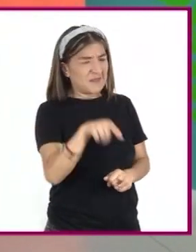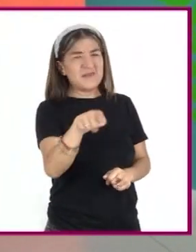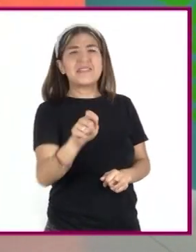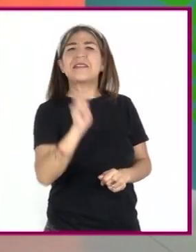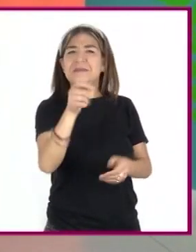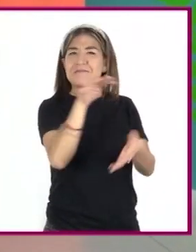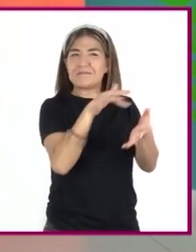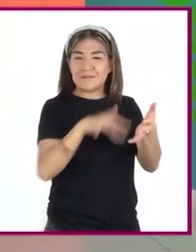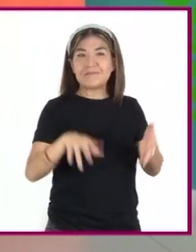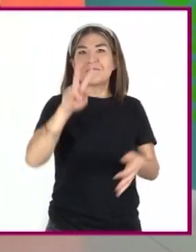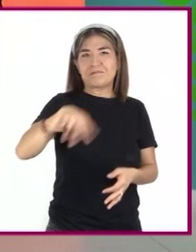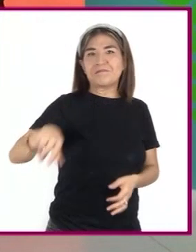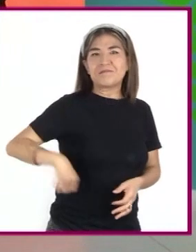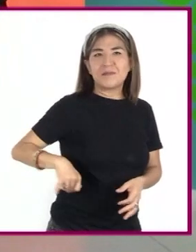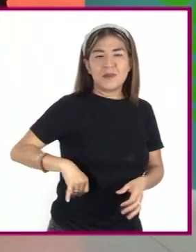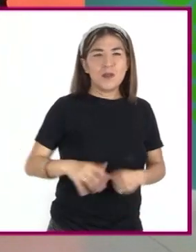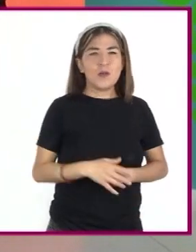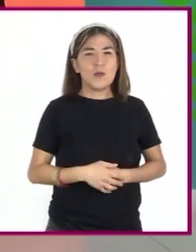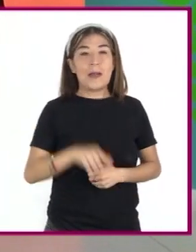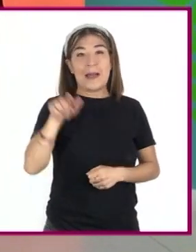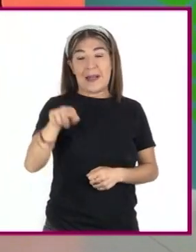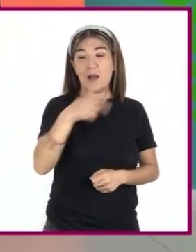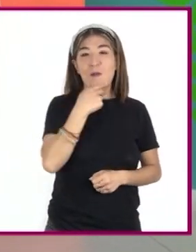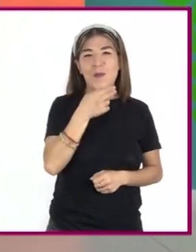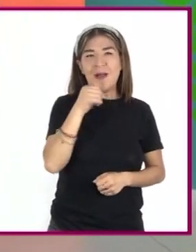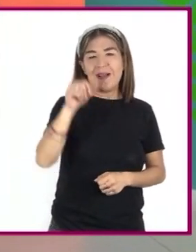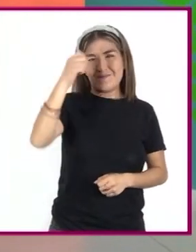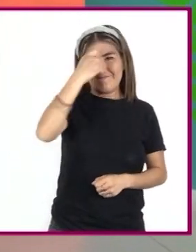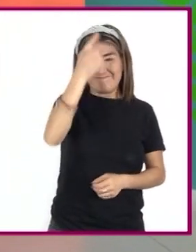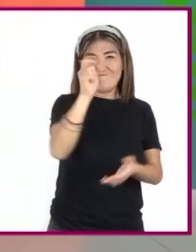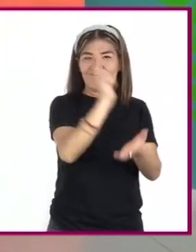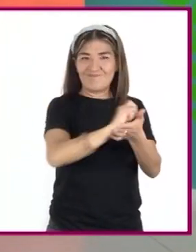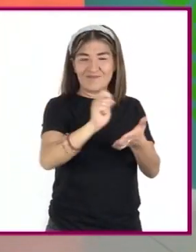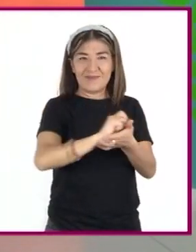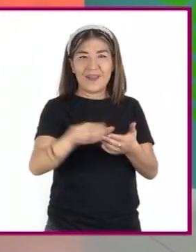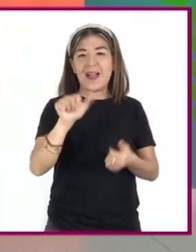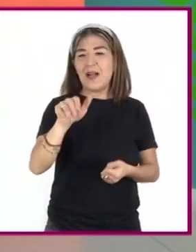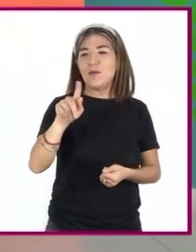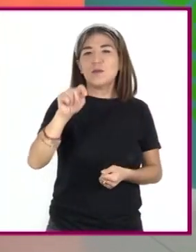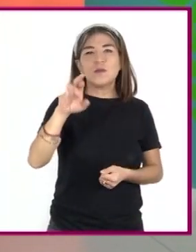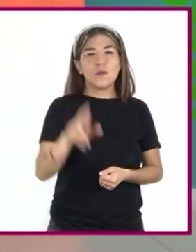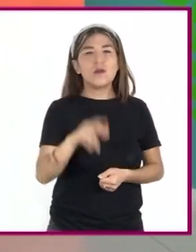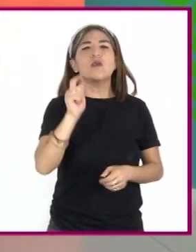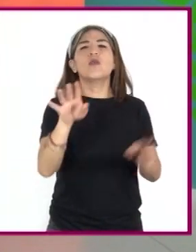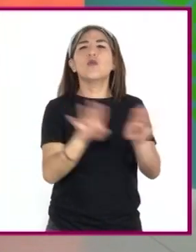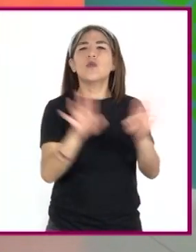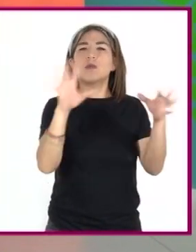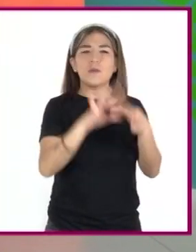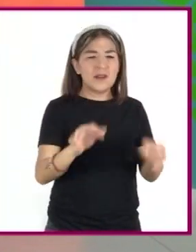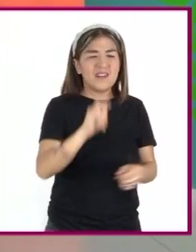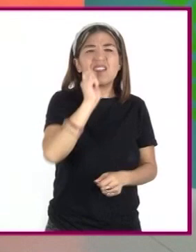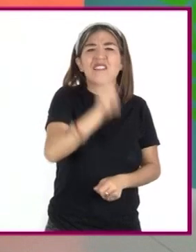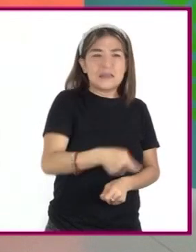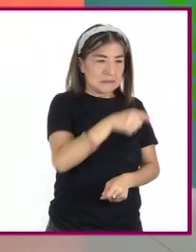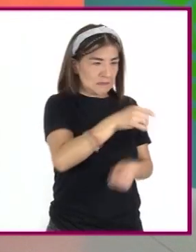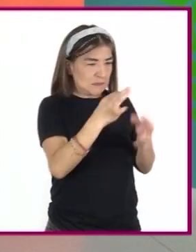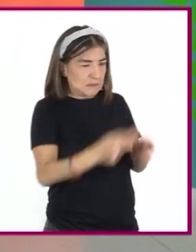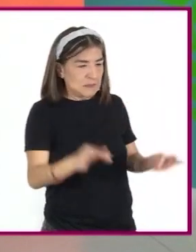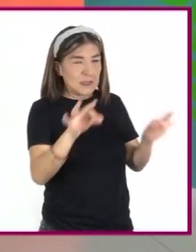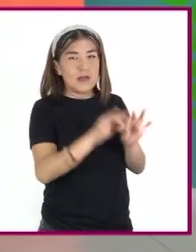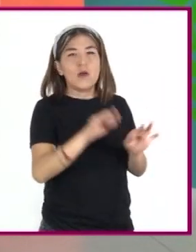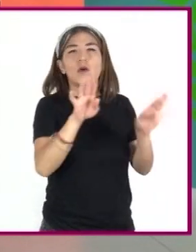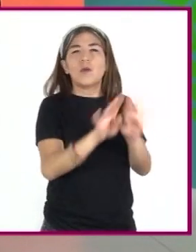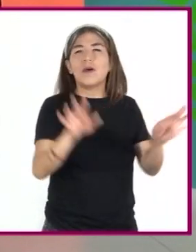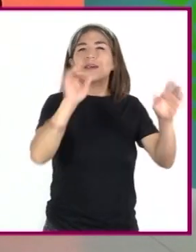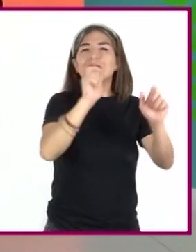muy interesante, y es que el autor trata de que comprendamos la importancia de la célula, por lo que utiliza